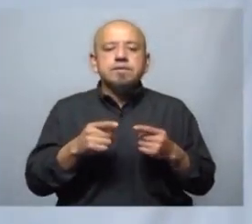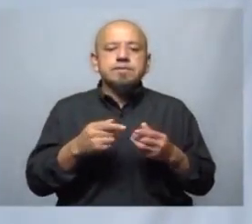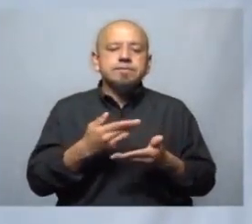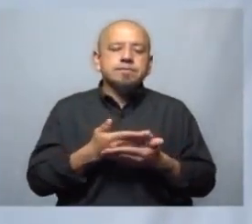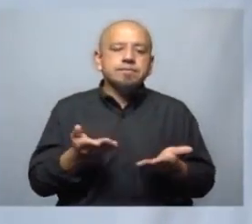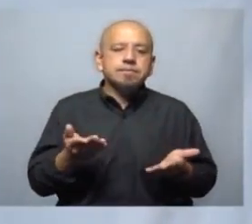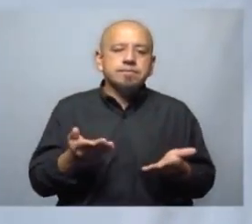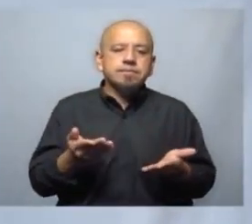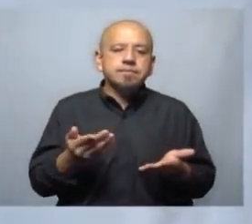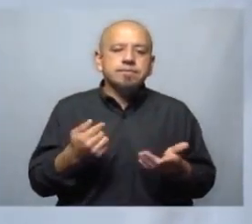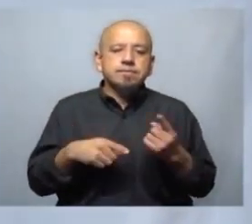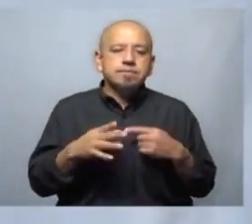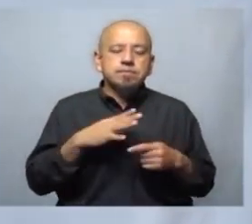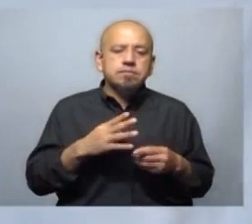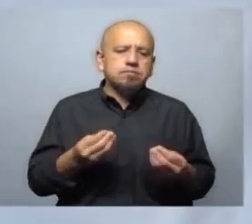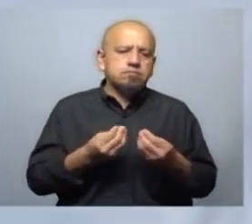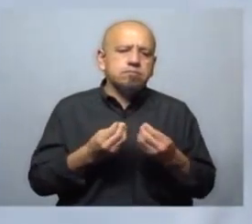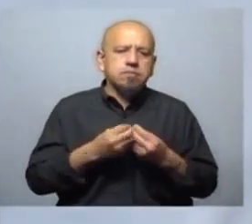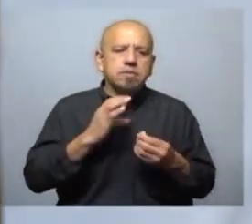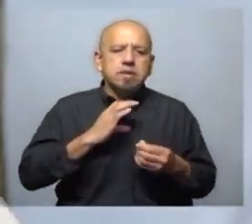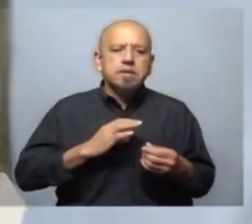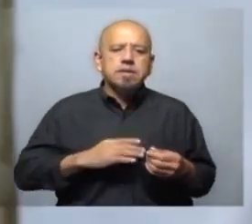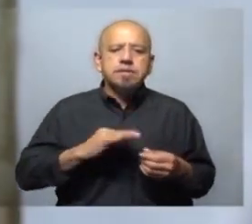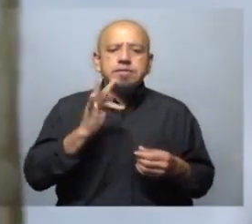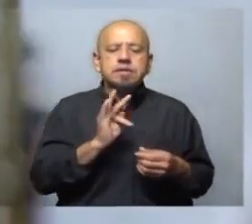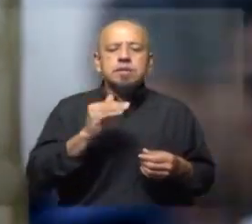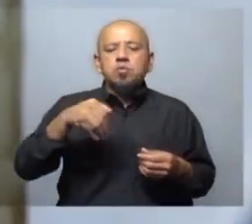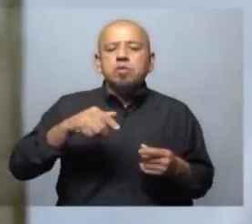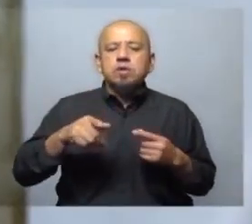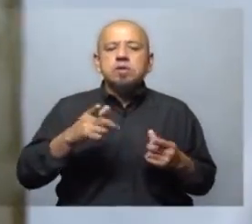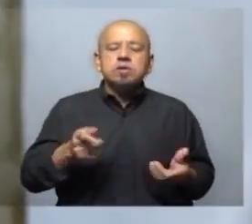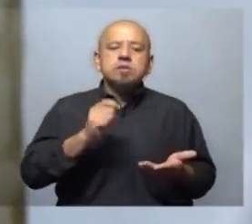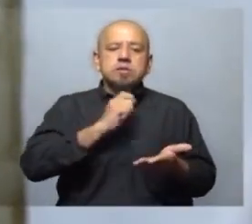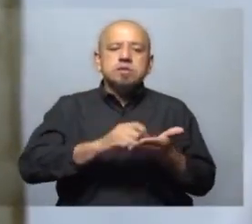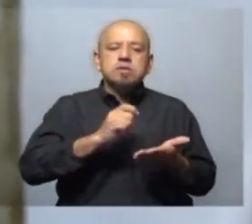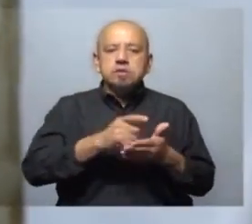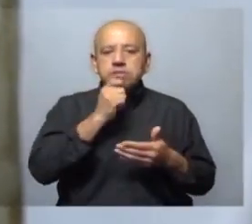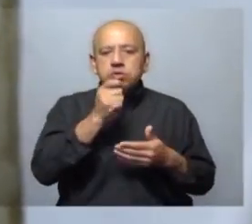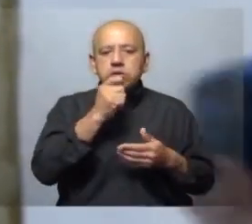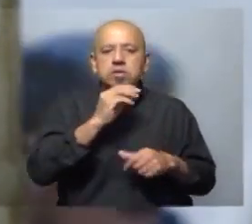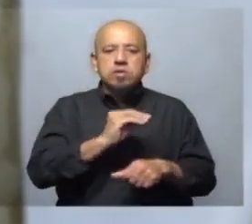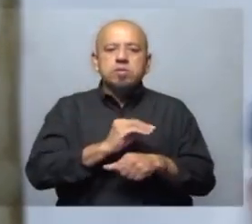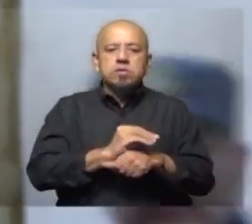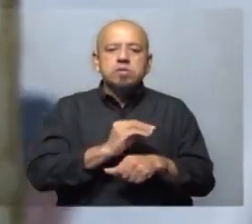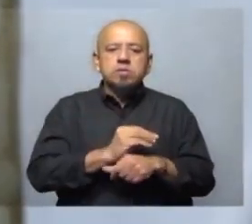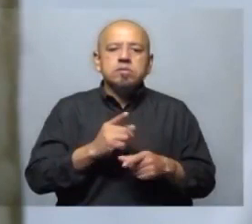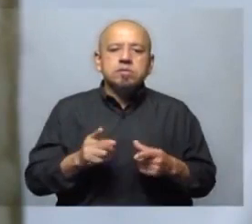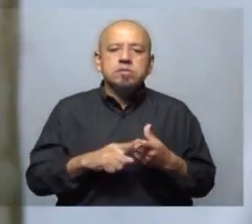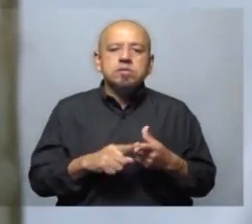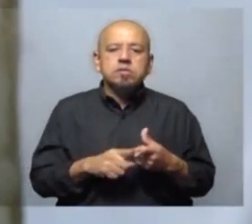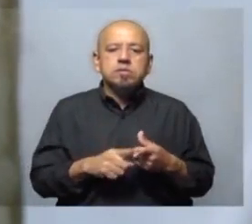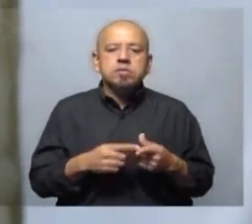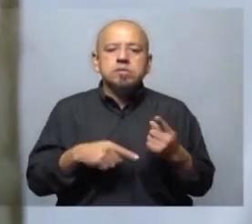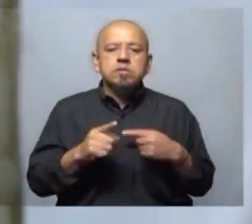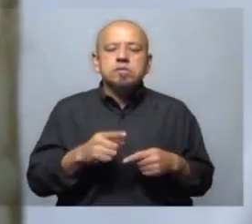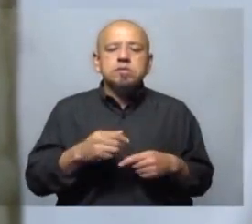con múltiples vidas en realidad no es Fernanda muslera que Bueno es dramaturga es periodista cultural y es una grande y es una